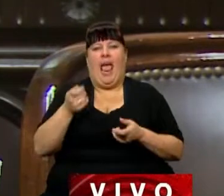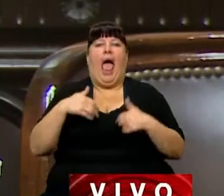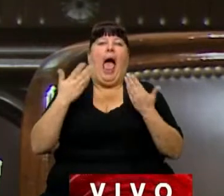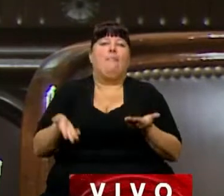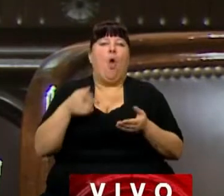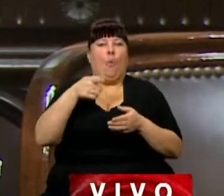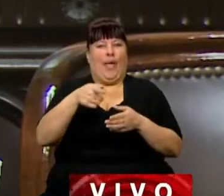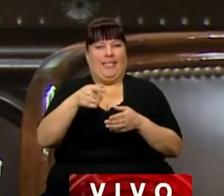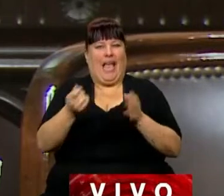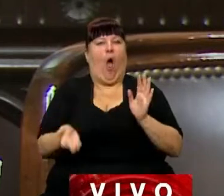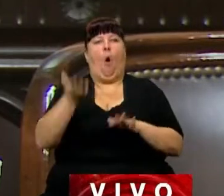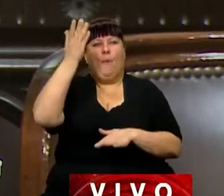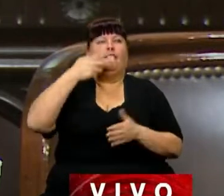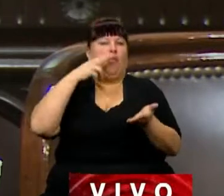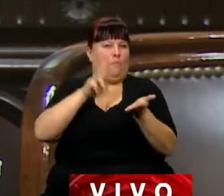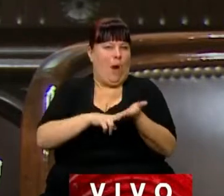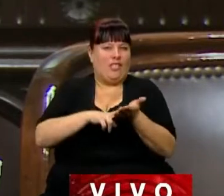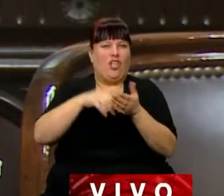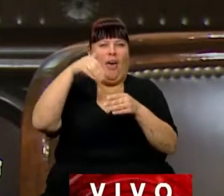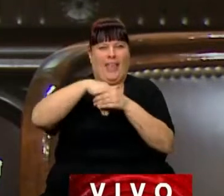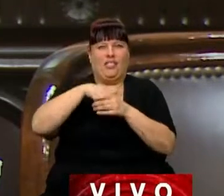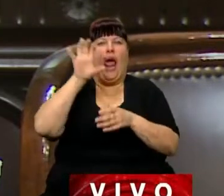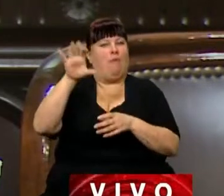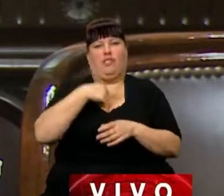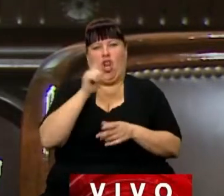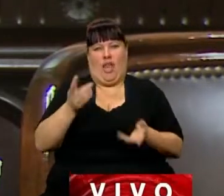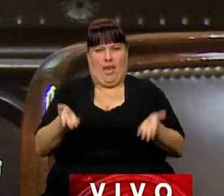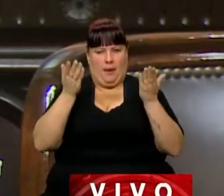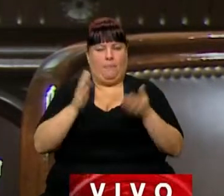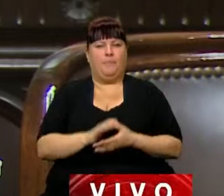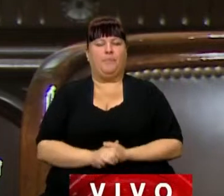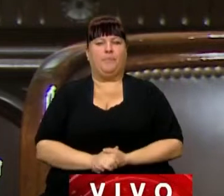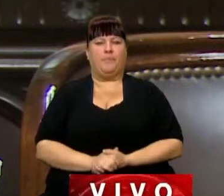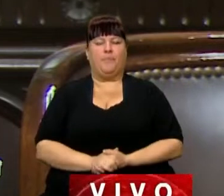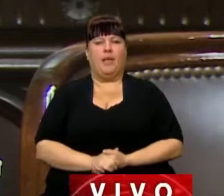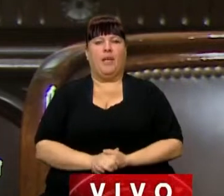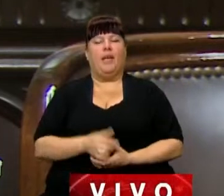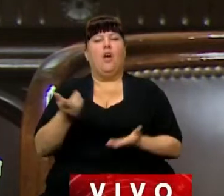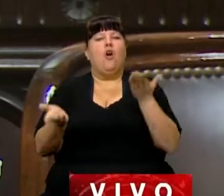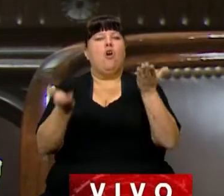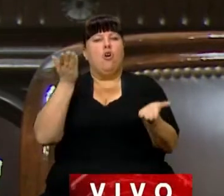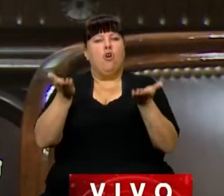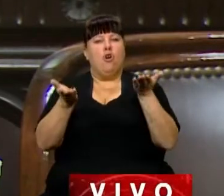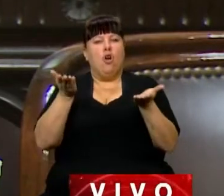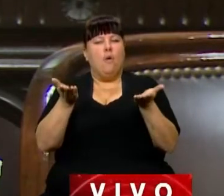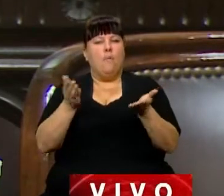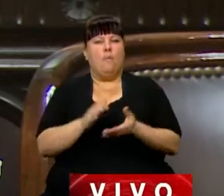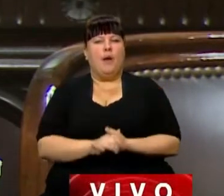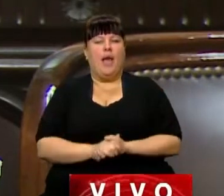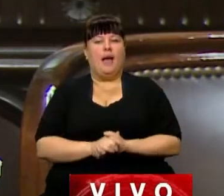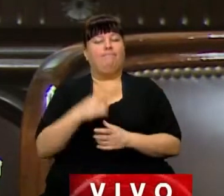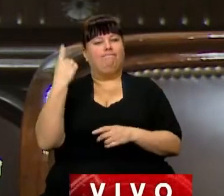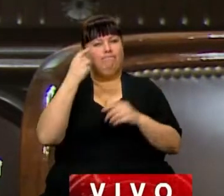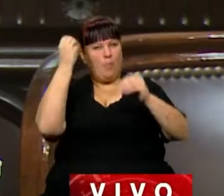esta herramienta para incremento de impuestos internos dentro de la provincia. Quiero comparar